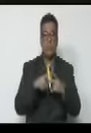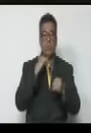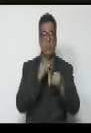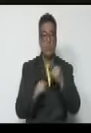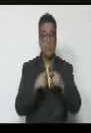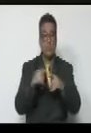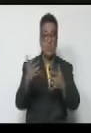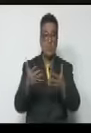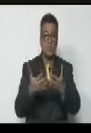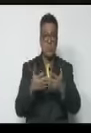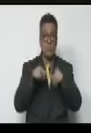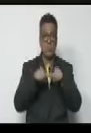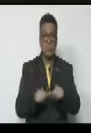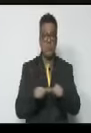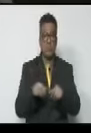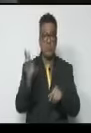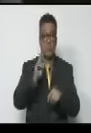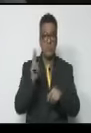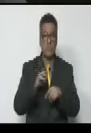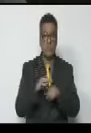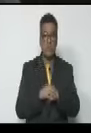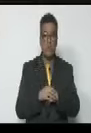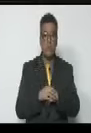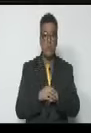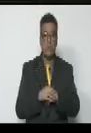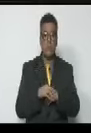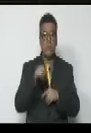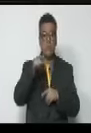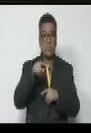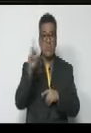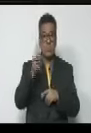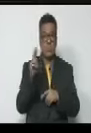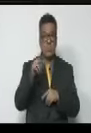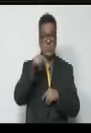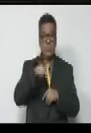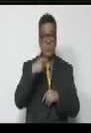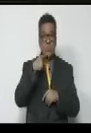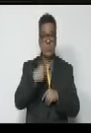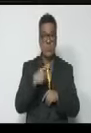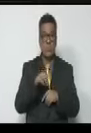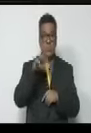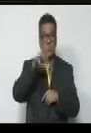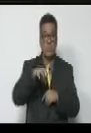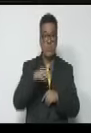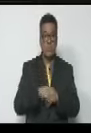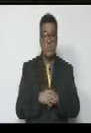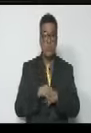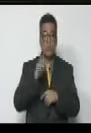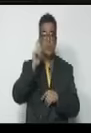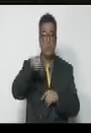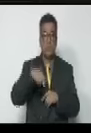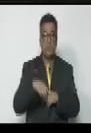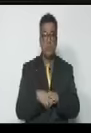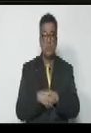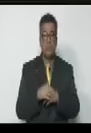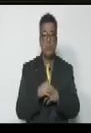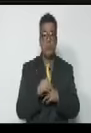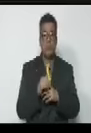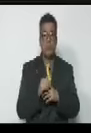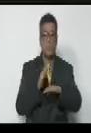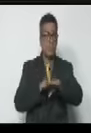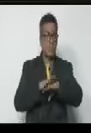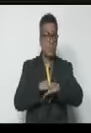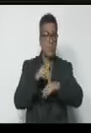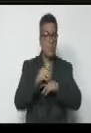pero los bienes son de la República. Insisto en la República para que no se diga nación. Y además de eso, ¿qué